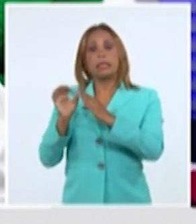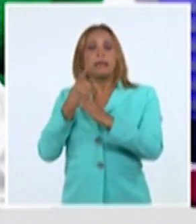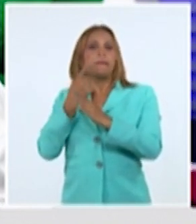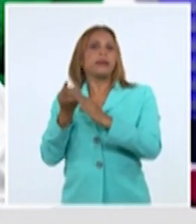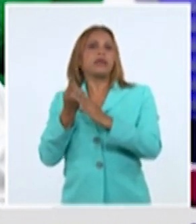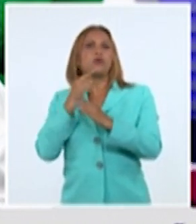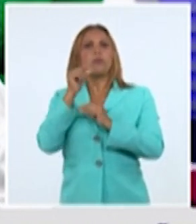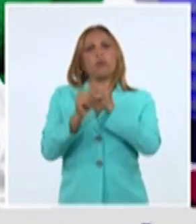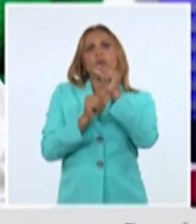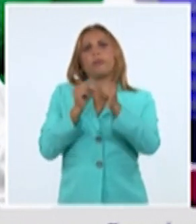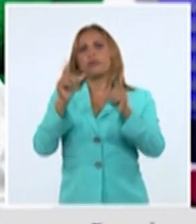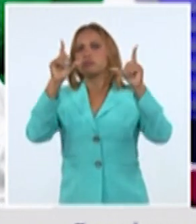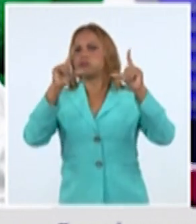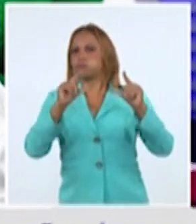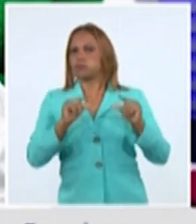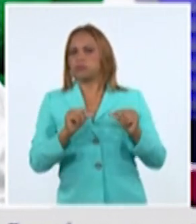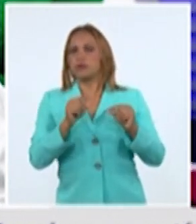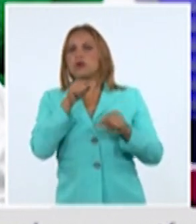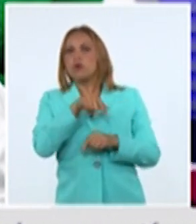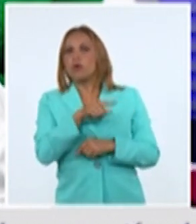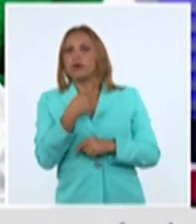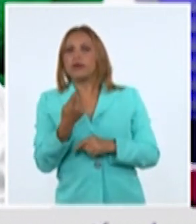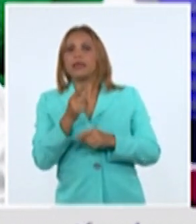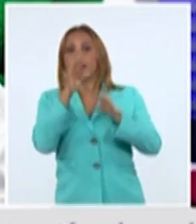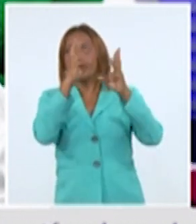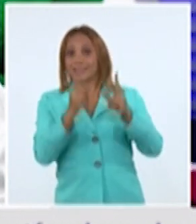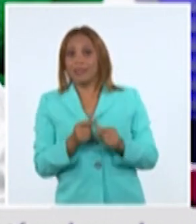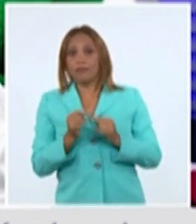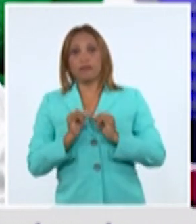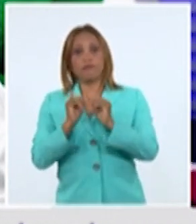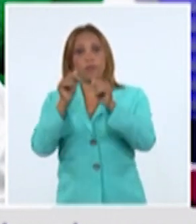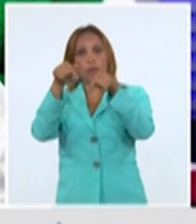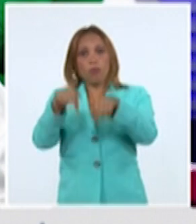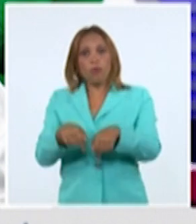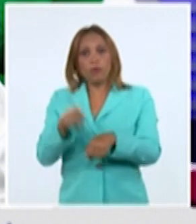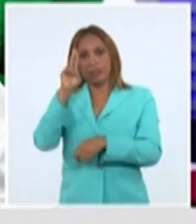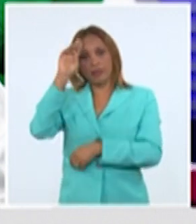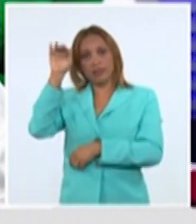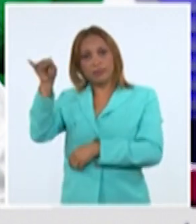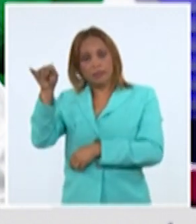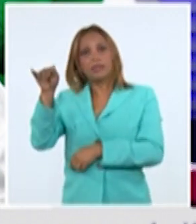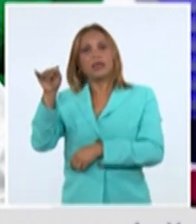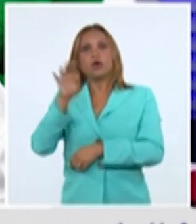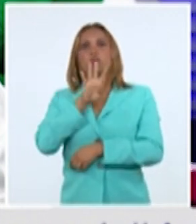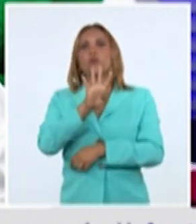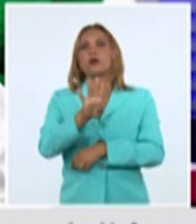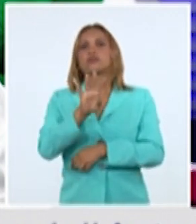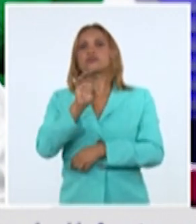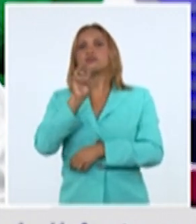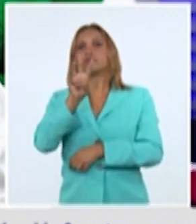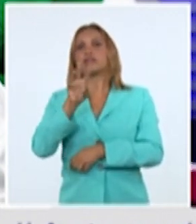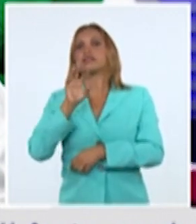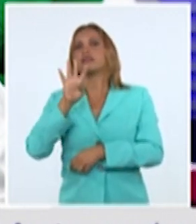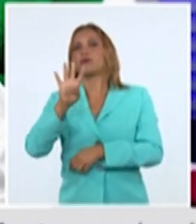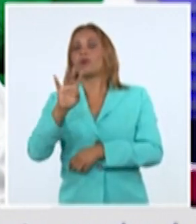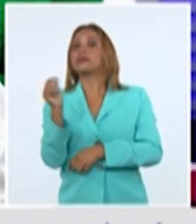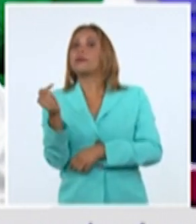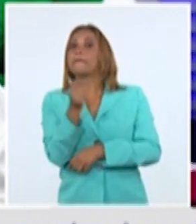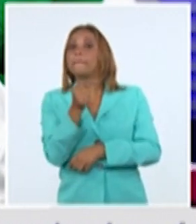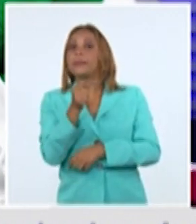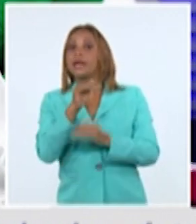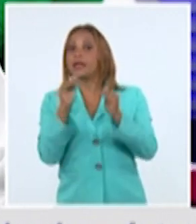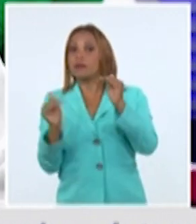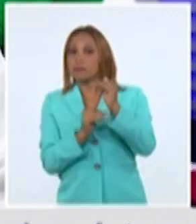ido disminuyendo. Hoy esta cifra que dimos ahora de activos son 434 menos que los